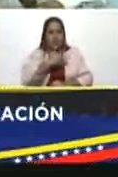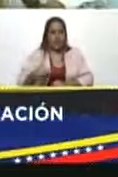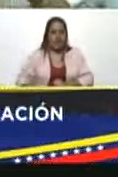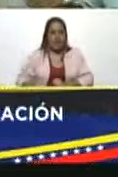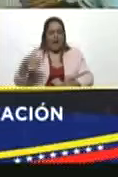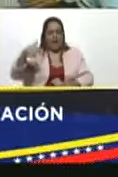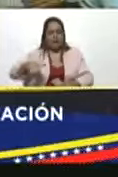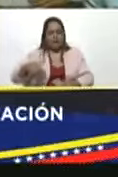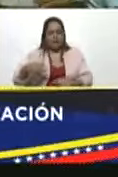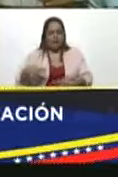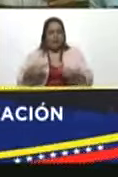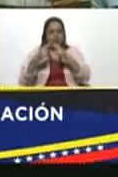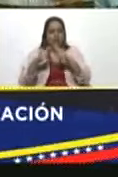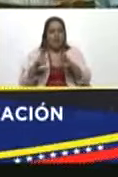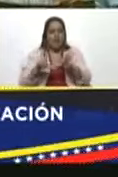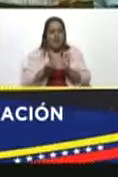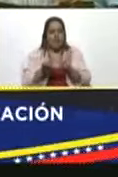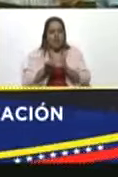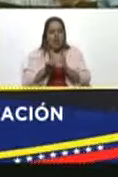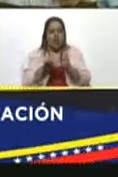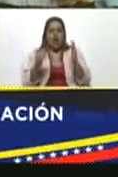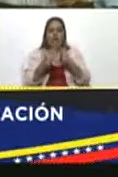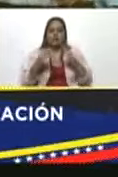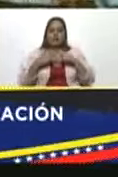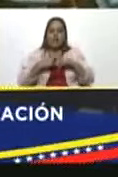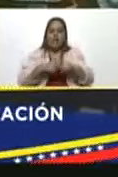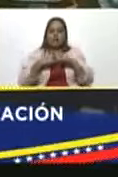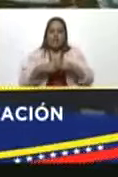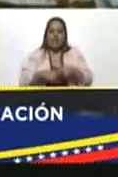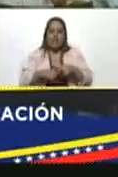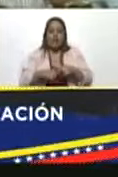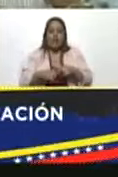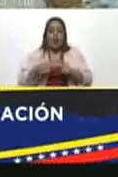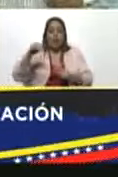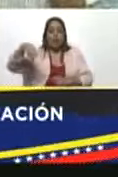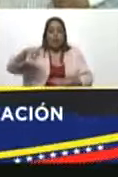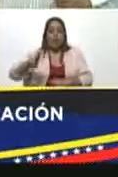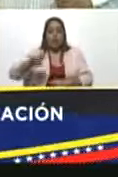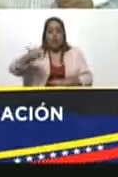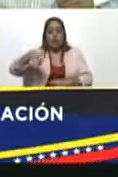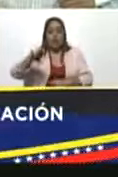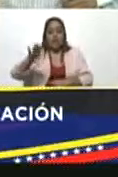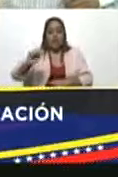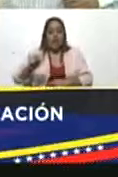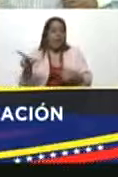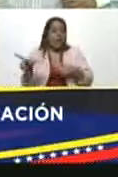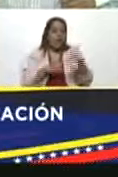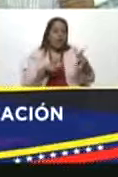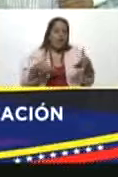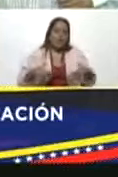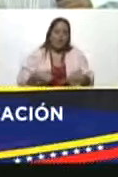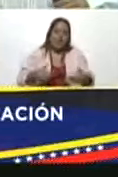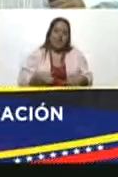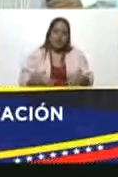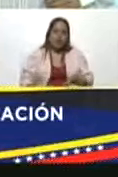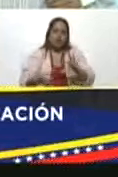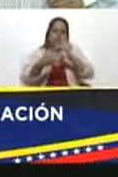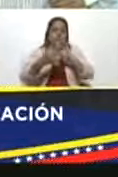nos encontramos en este liceo Casa Taller Cecilia Mujica, materializando el esfuerzo de la